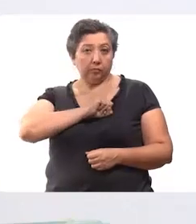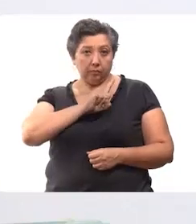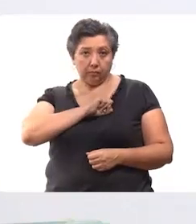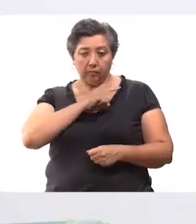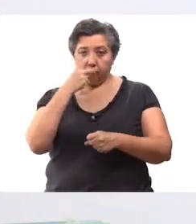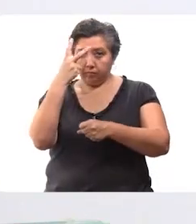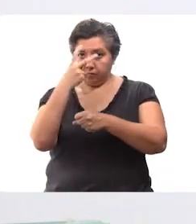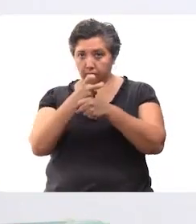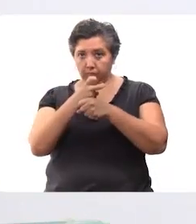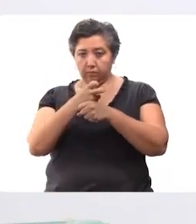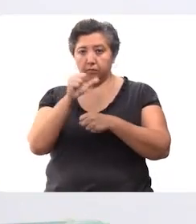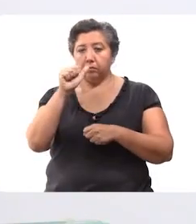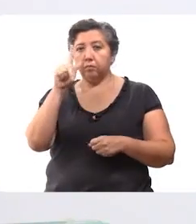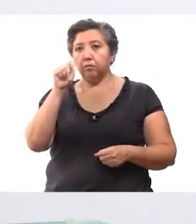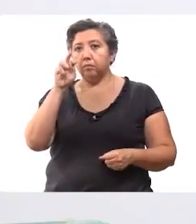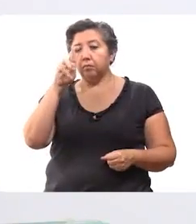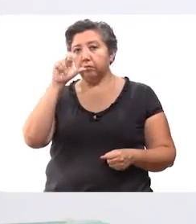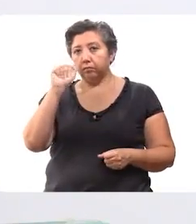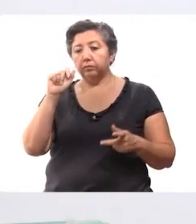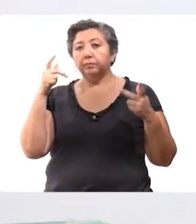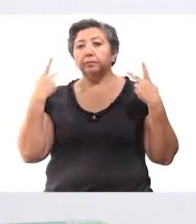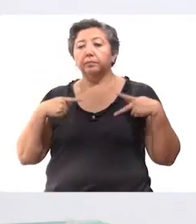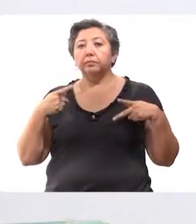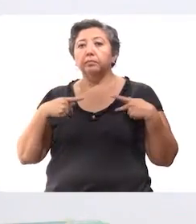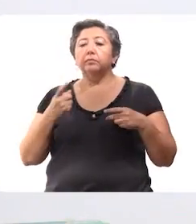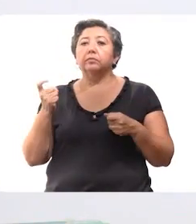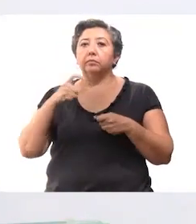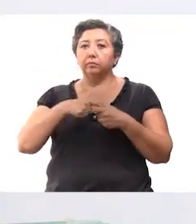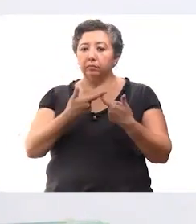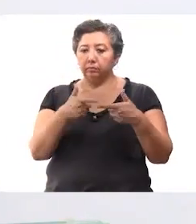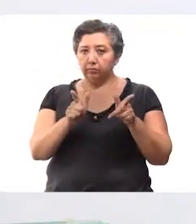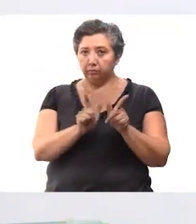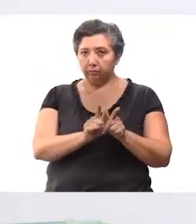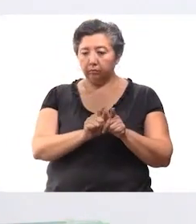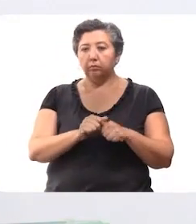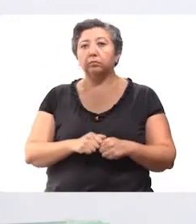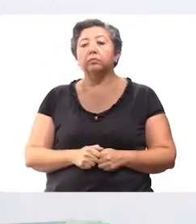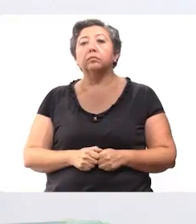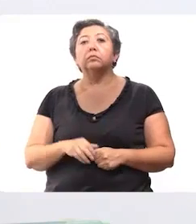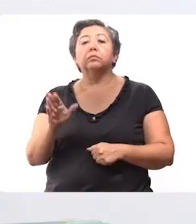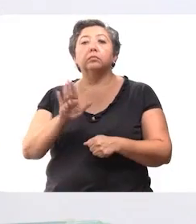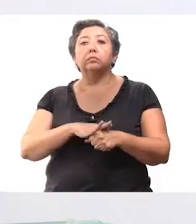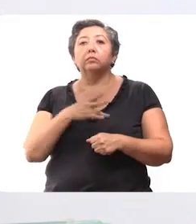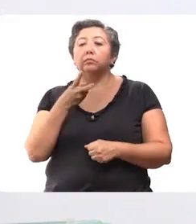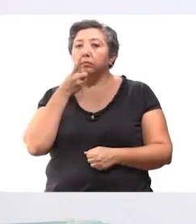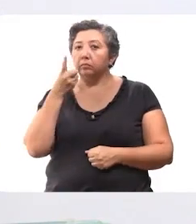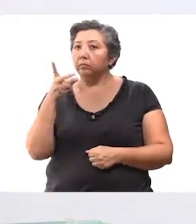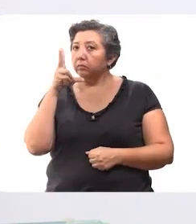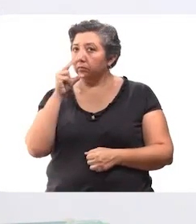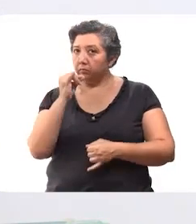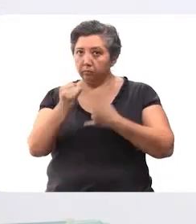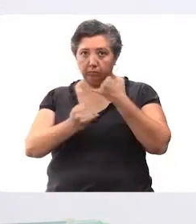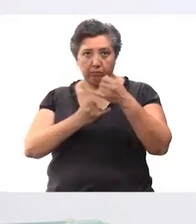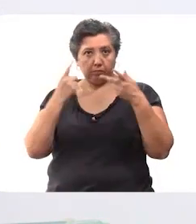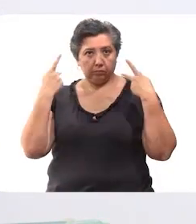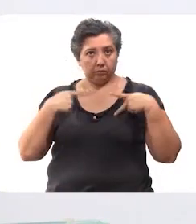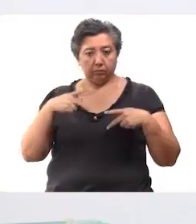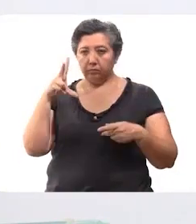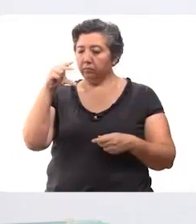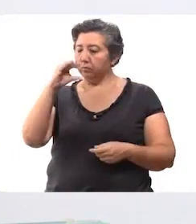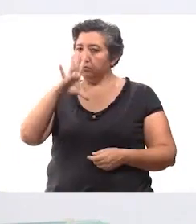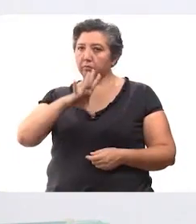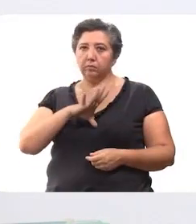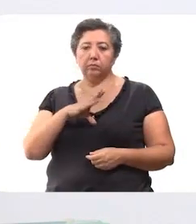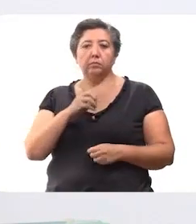únicamente segundas dosis AstraZeneca a personas pertenecientes a ese grupo de edad, por lo que se invita a no acudir a las personas que no